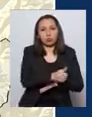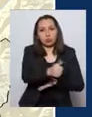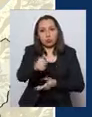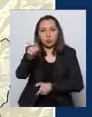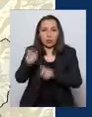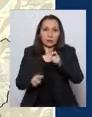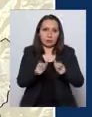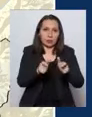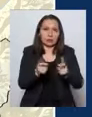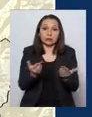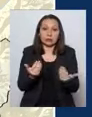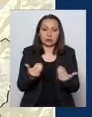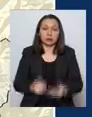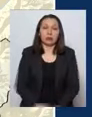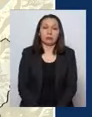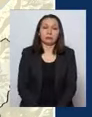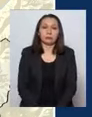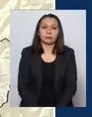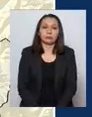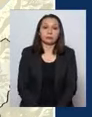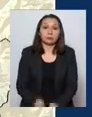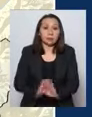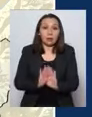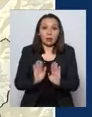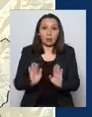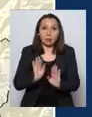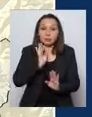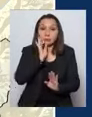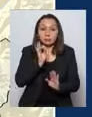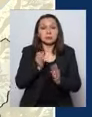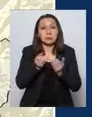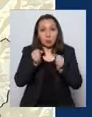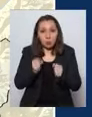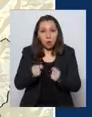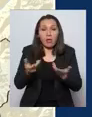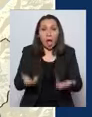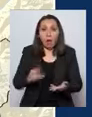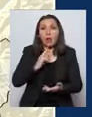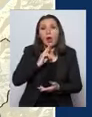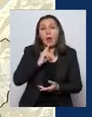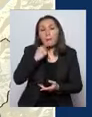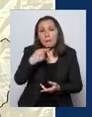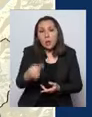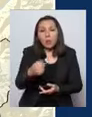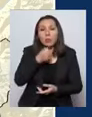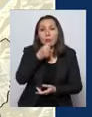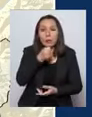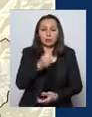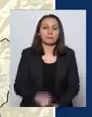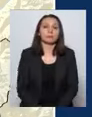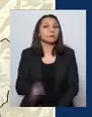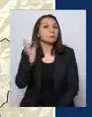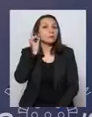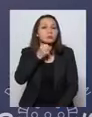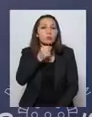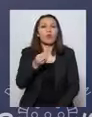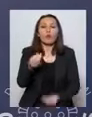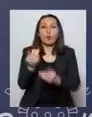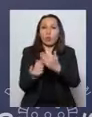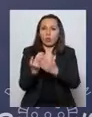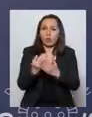que lo requieran sin decir más se abre espacio para preguntar ministro buenos